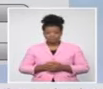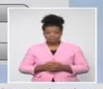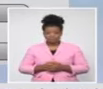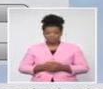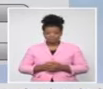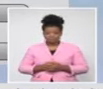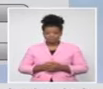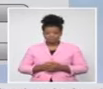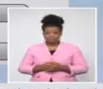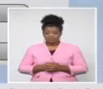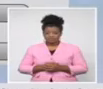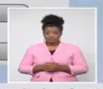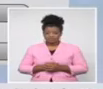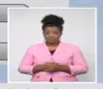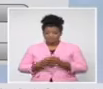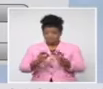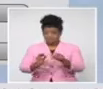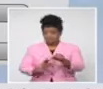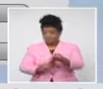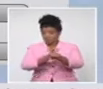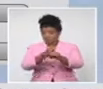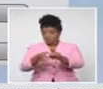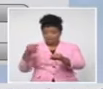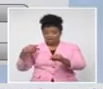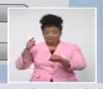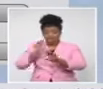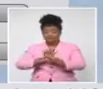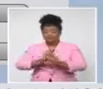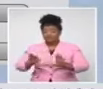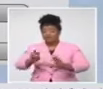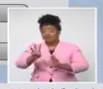Con este comportamiento ayer ya